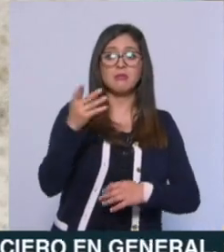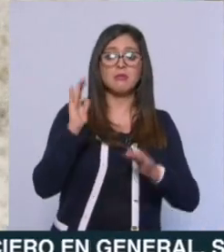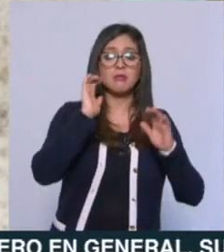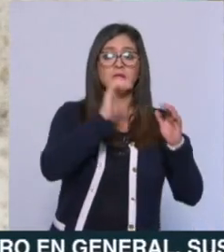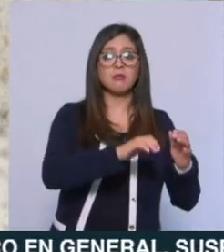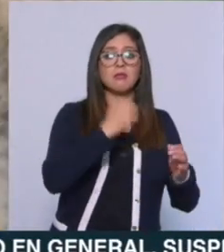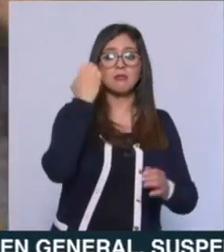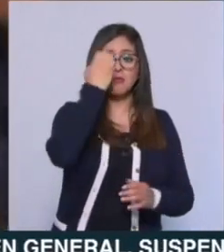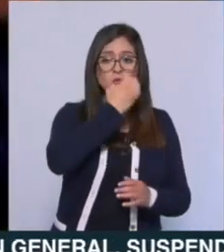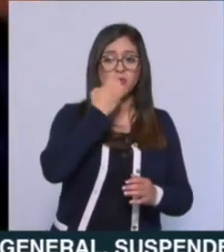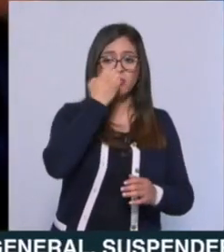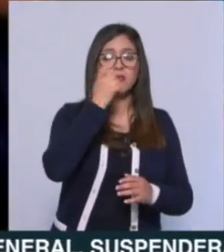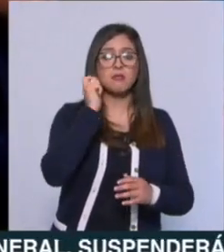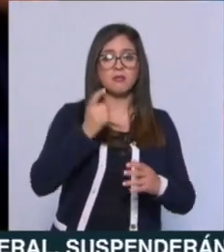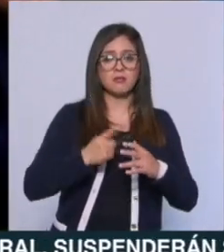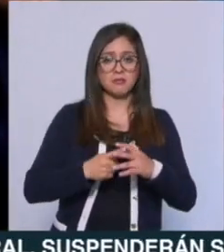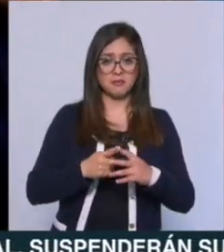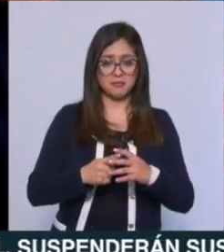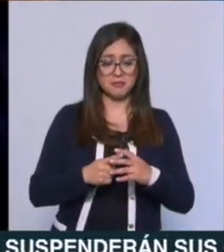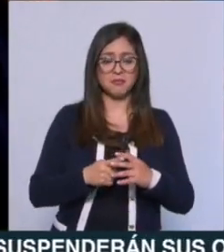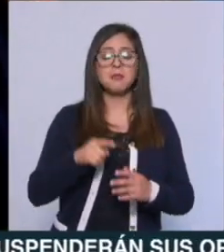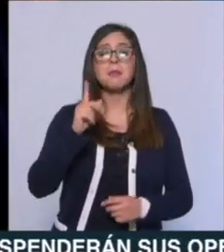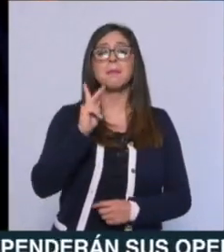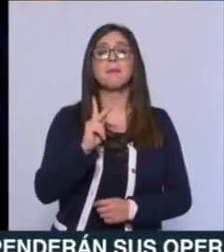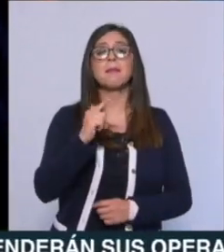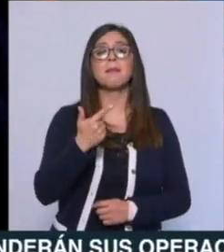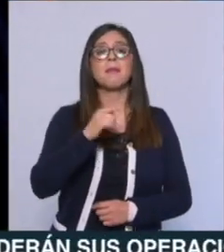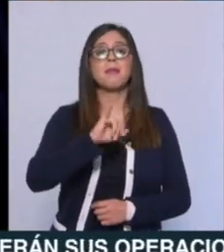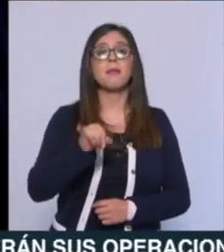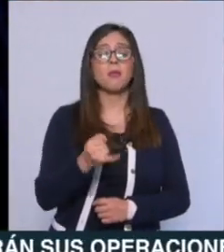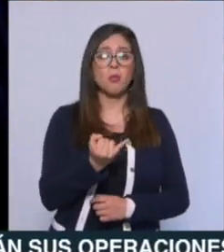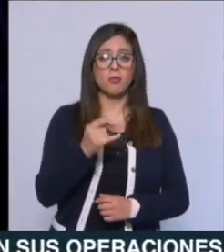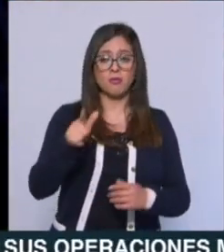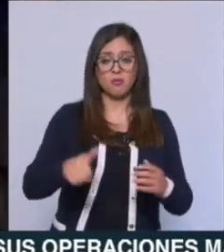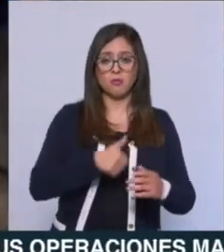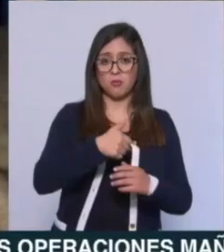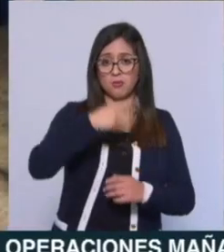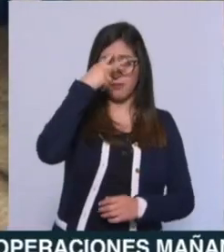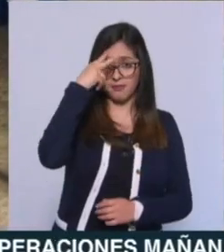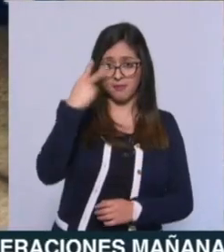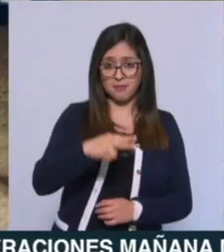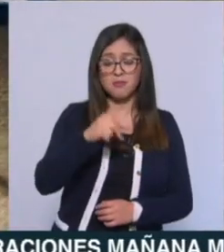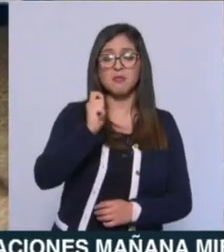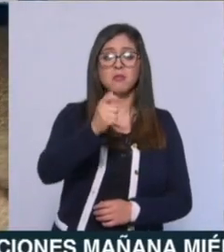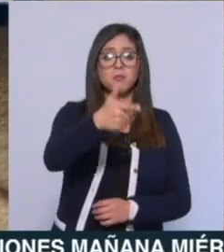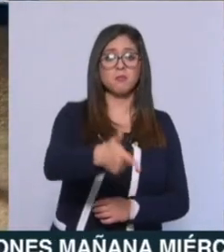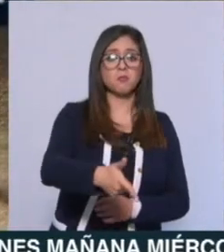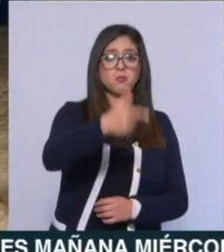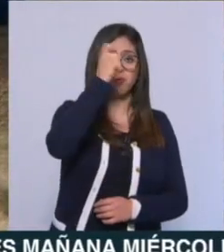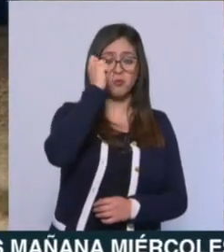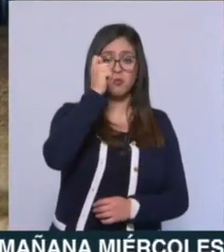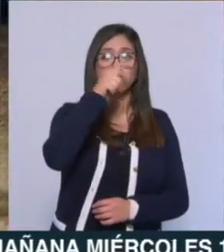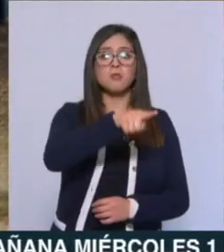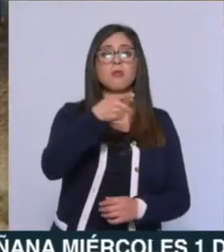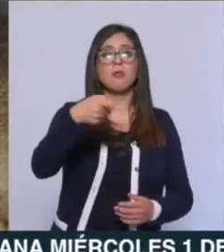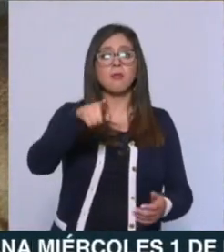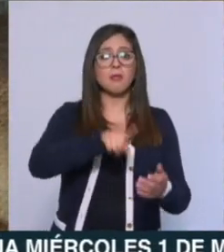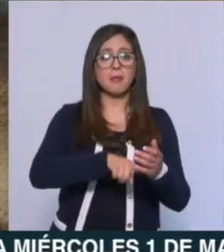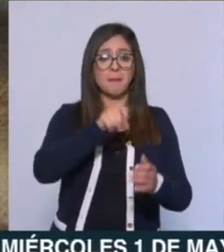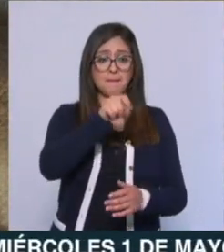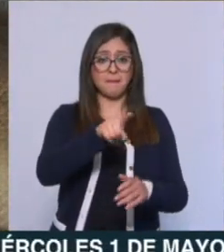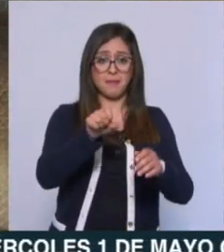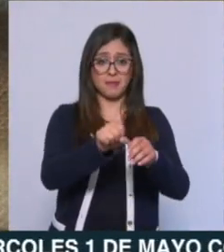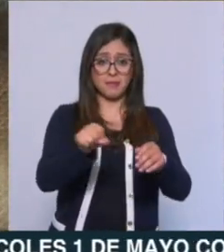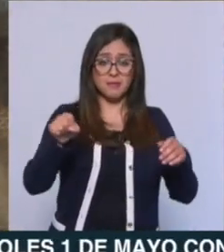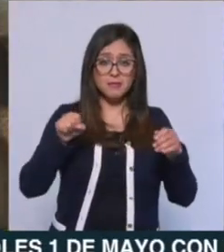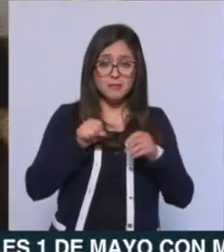de matemáticas. La Procuraduría General de Justicia Capitalina señaló que el disparo que mató al estudiante salió del mismo salón de